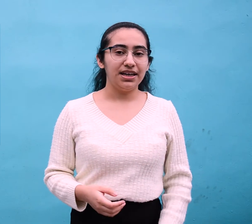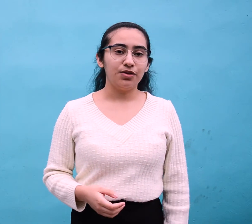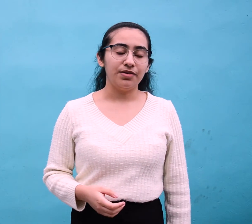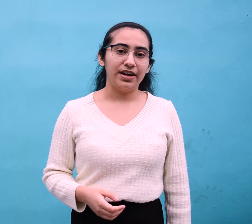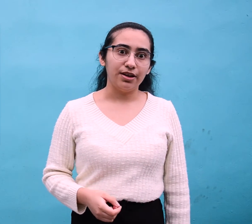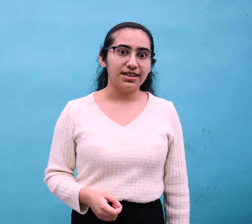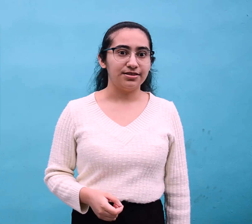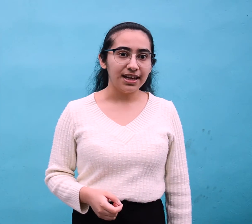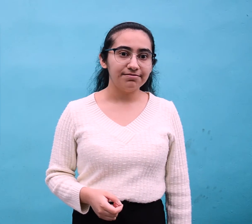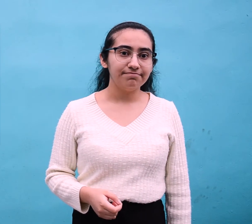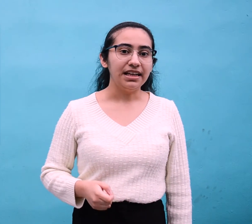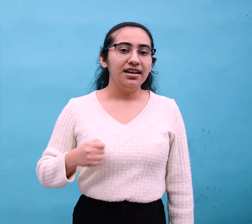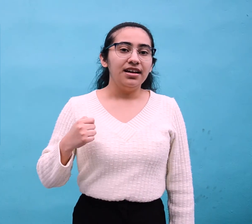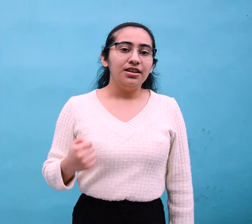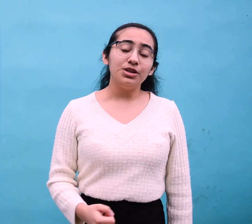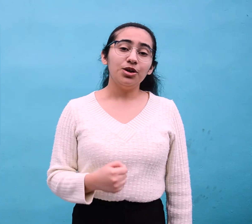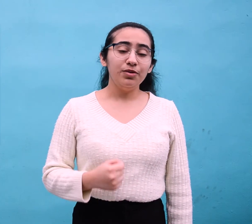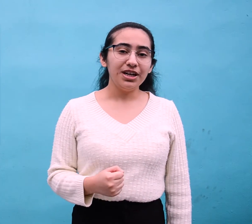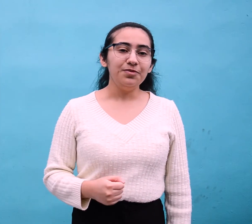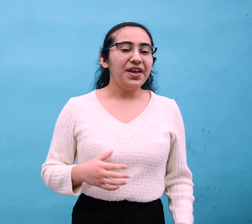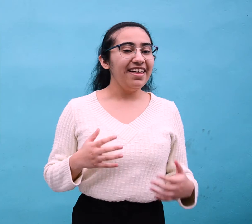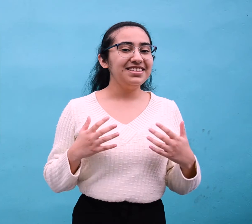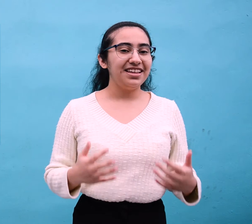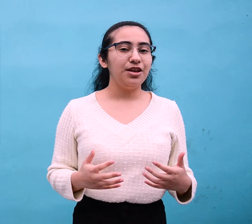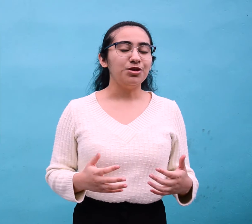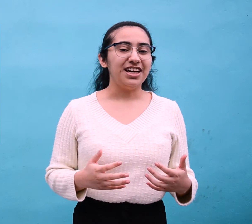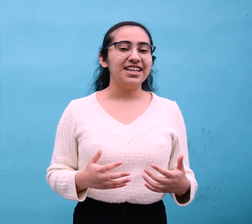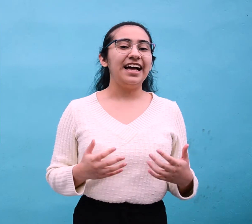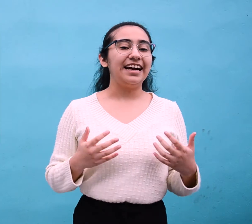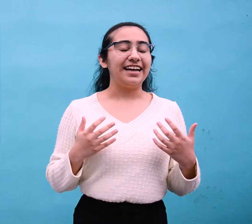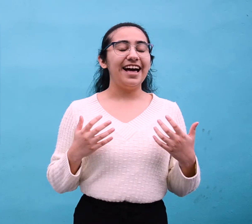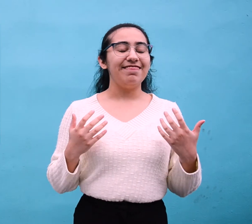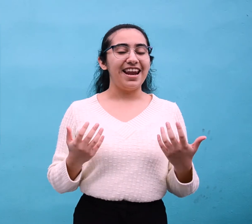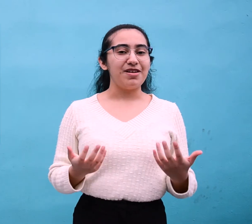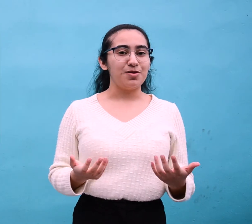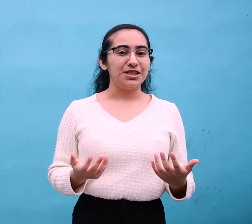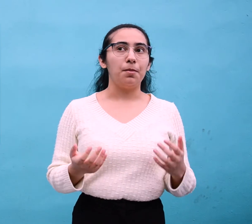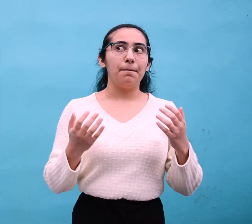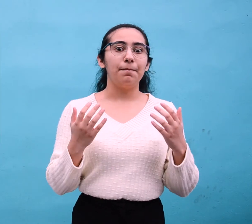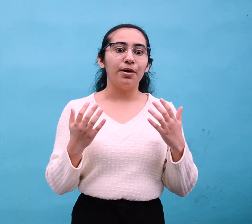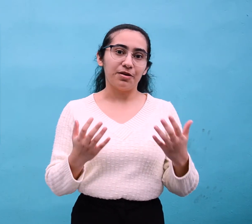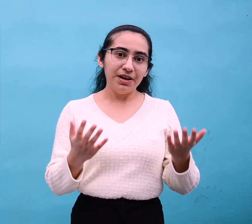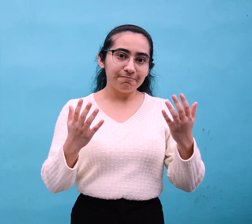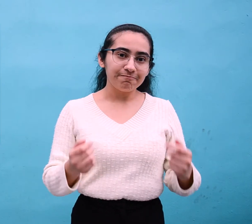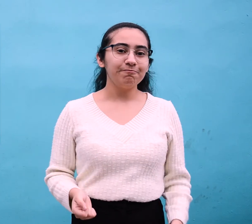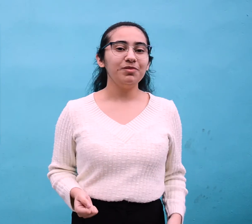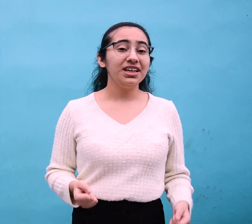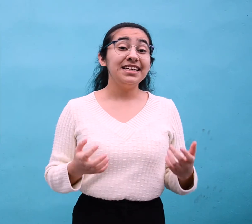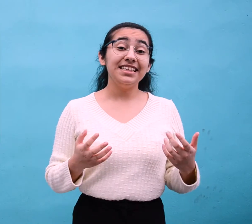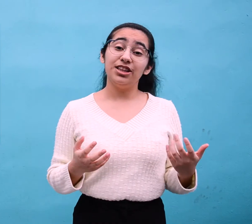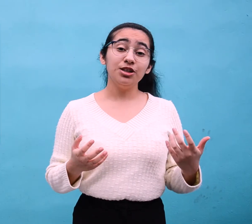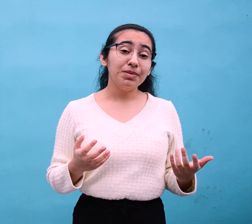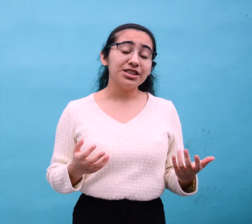lástima que no fue feriado nacional nuestro gobierno ha decidido montarse a la carrera de la vacunación por fin